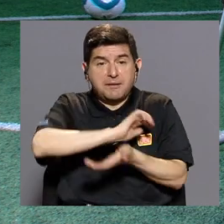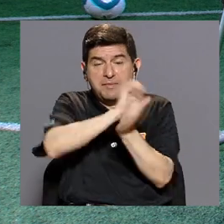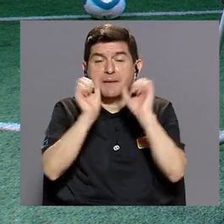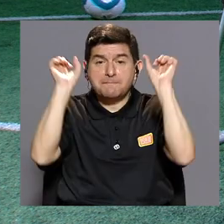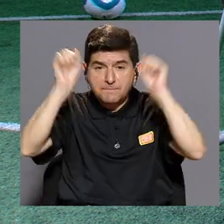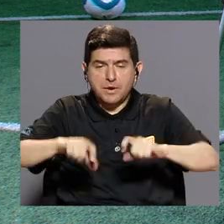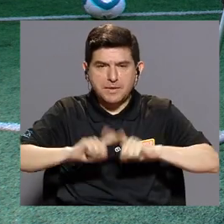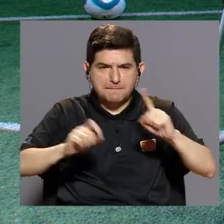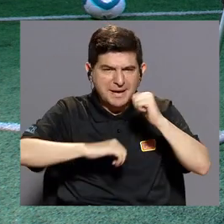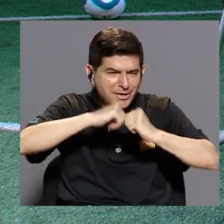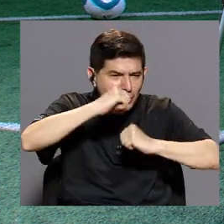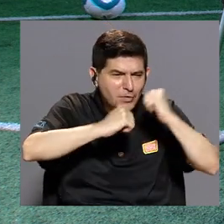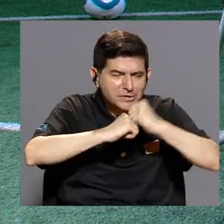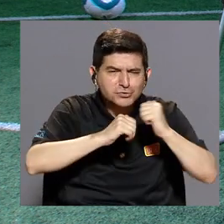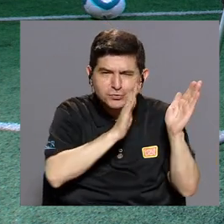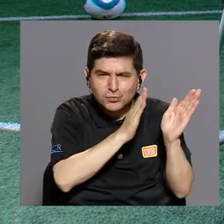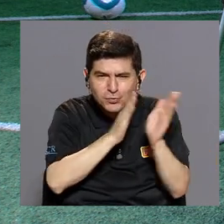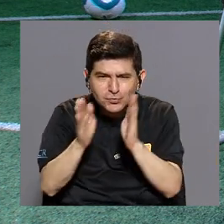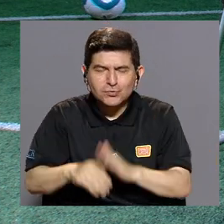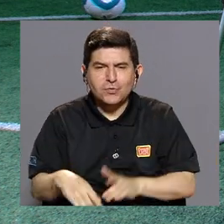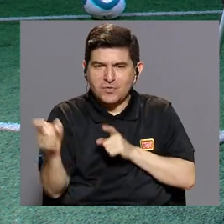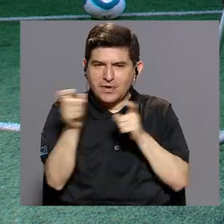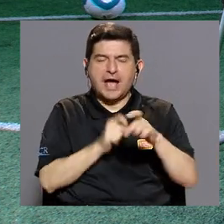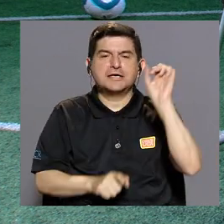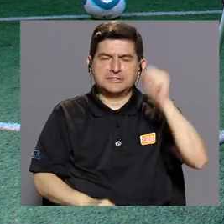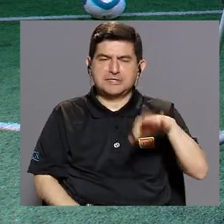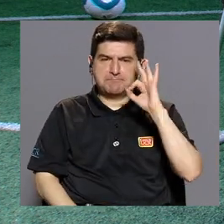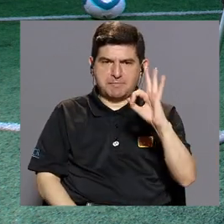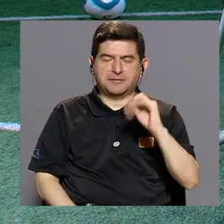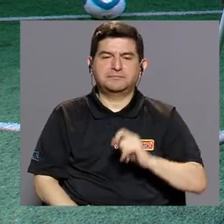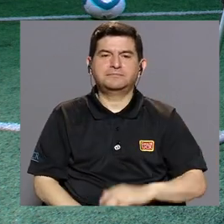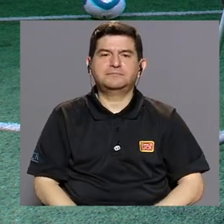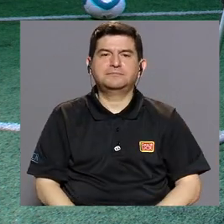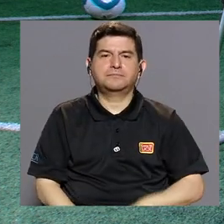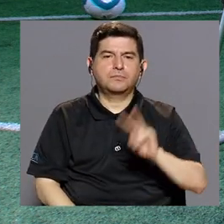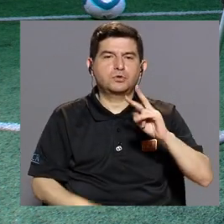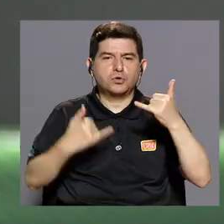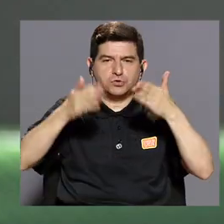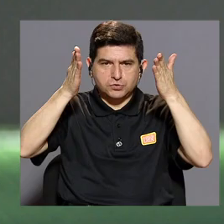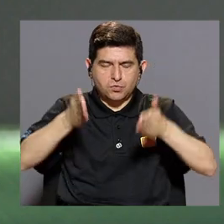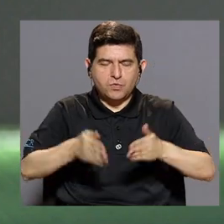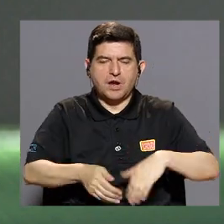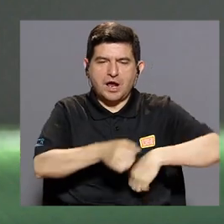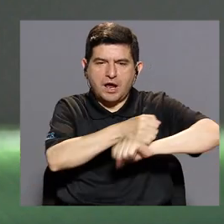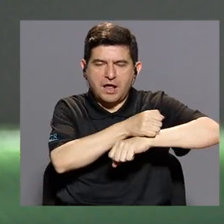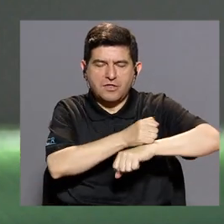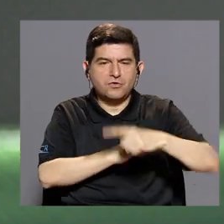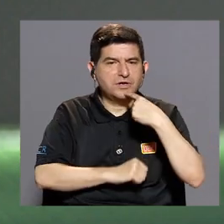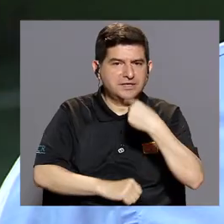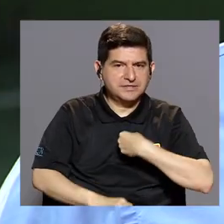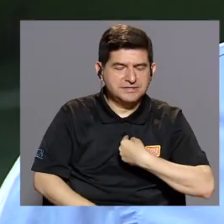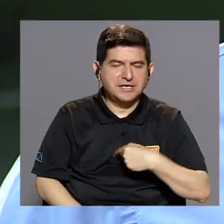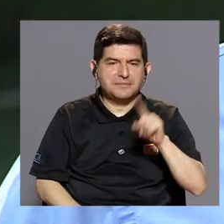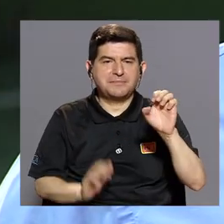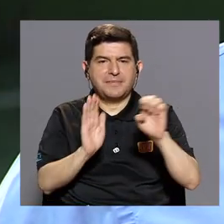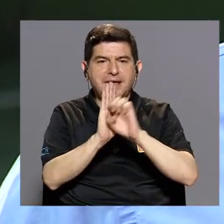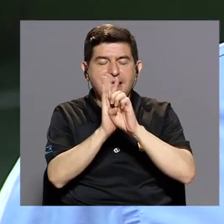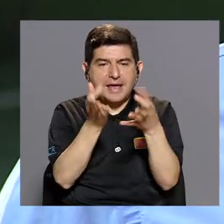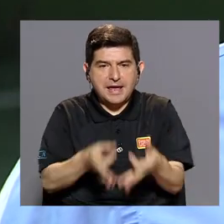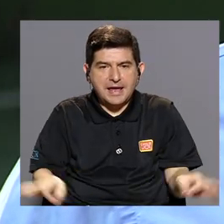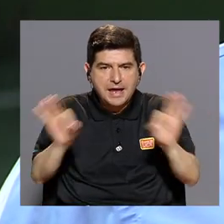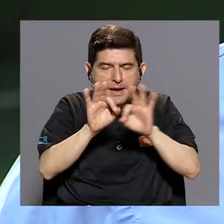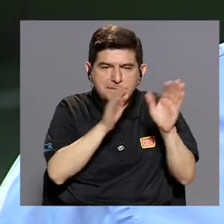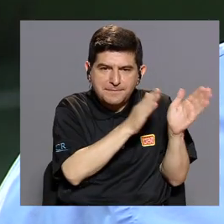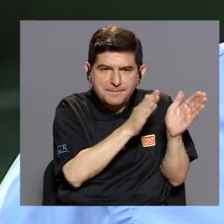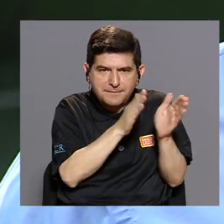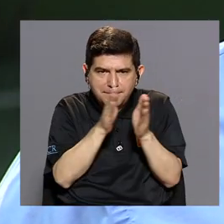Pero en la parte estructural, de organización, administrativa, sí. Recuerdo que hablamos de dos jugadores de fútbol y usted me daba un ejemplo fundamental